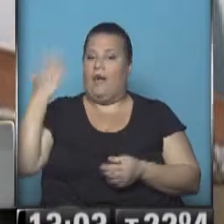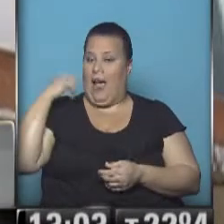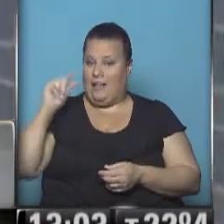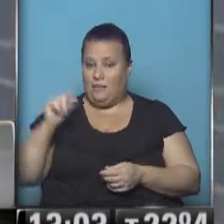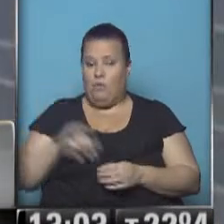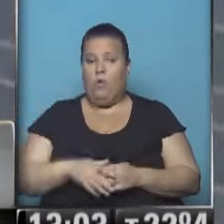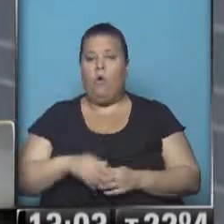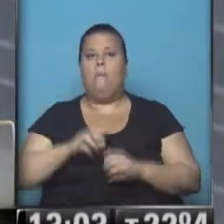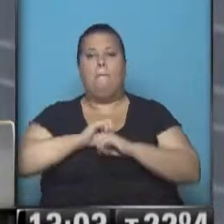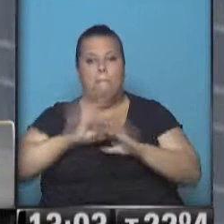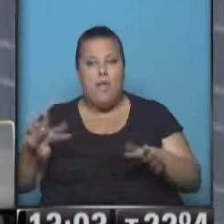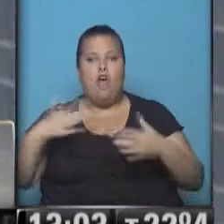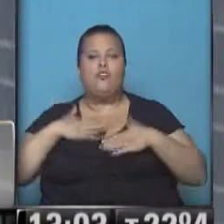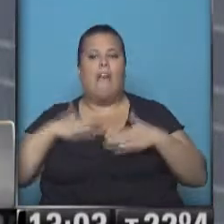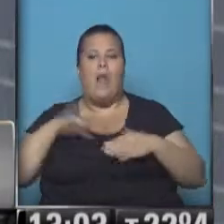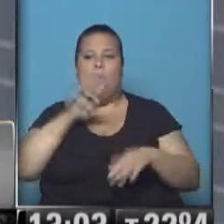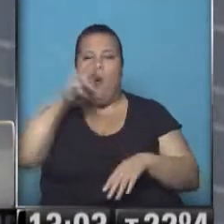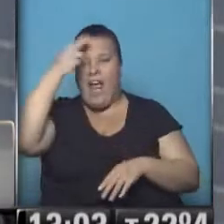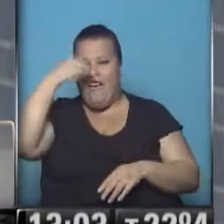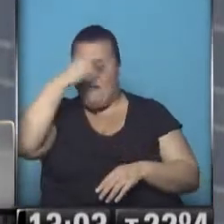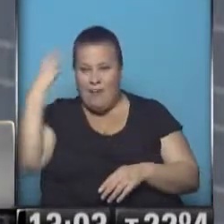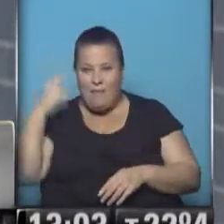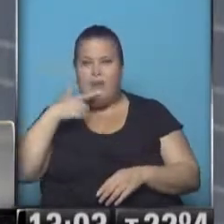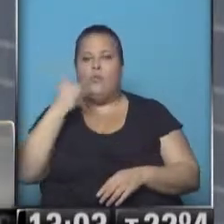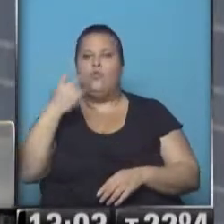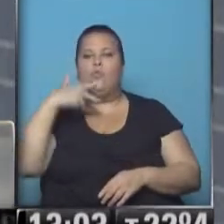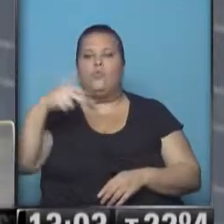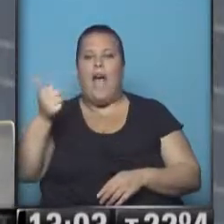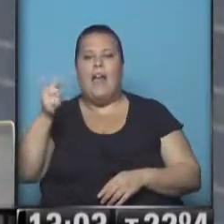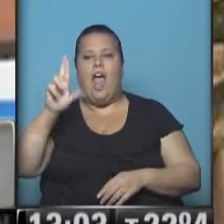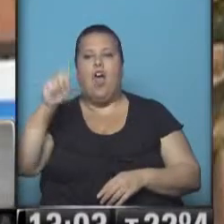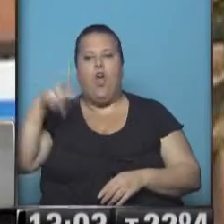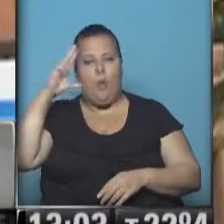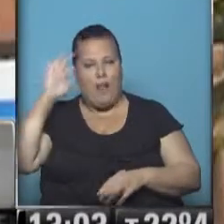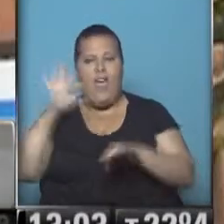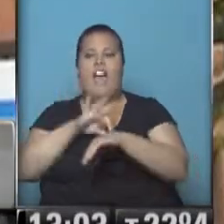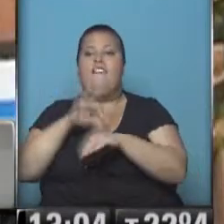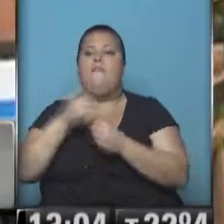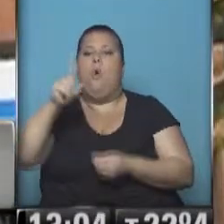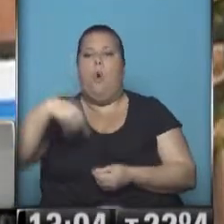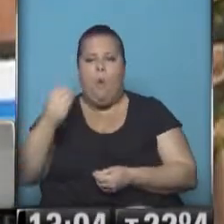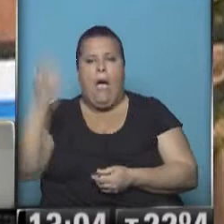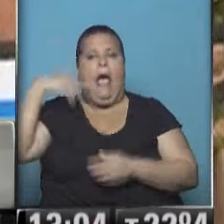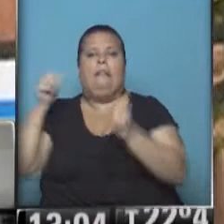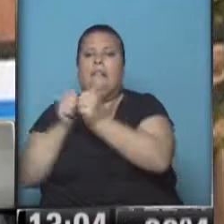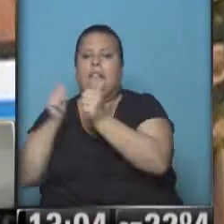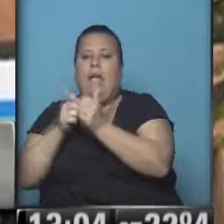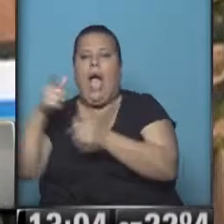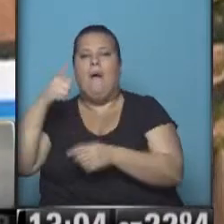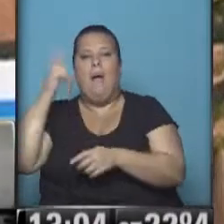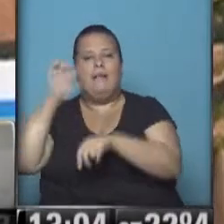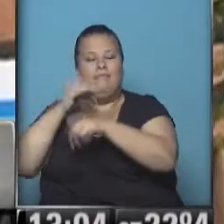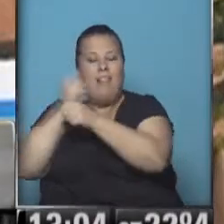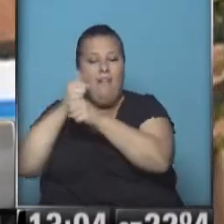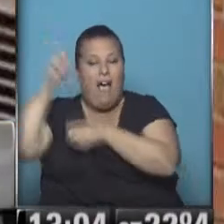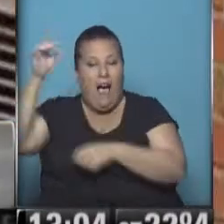se empeoró el estado de salud de la auxiliar de enfermería Susana Romero, infectada por el virus, después de haber estado en contacto con uno de los misioneros que